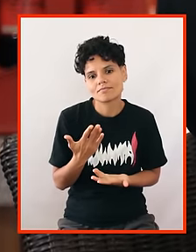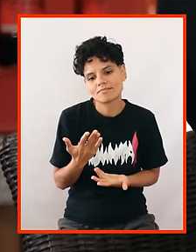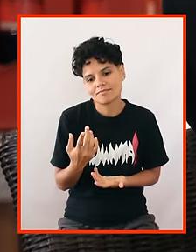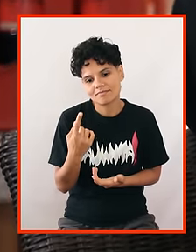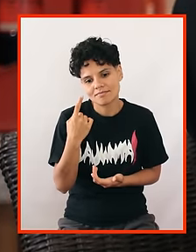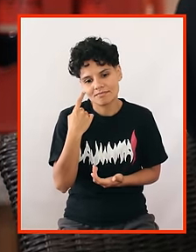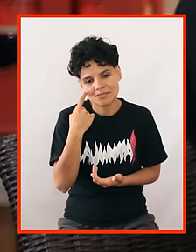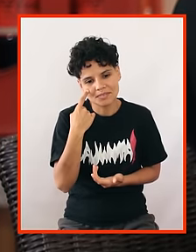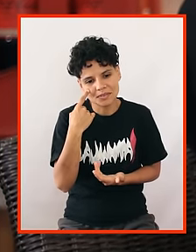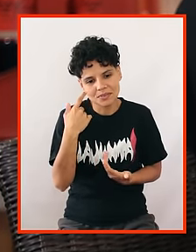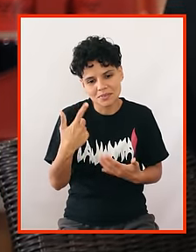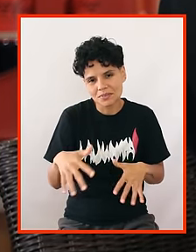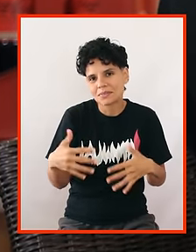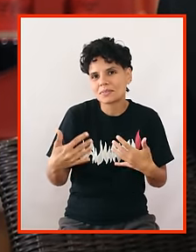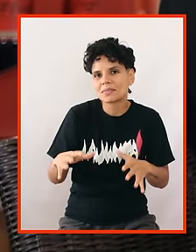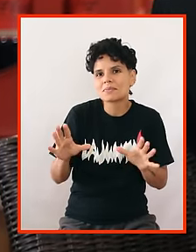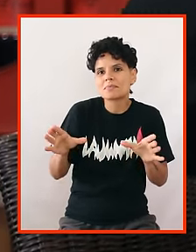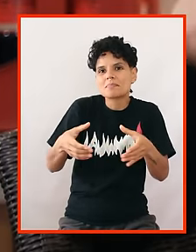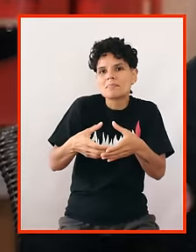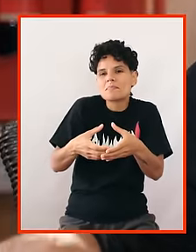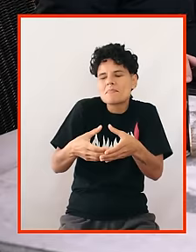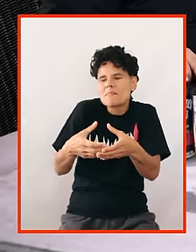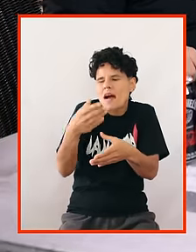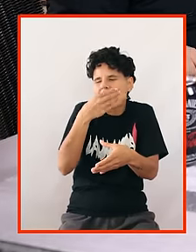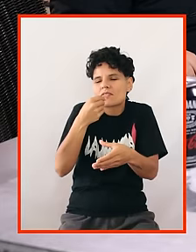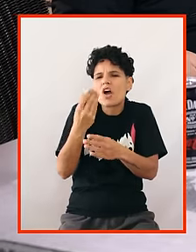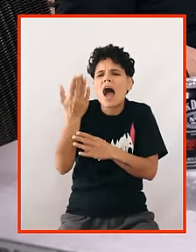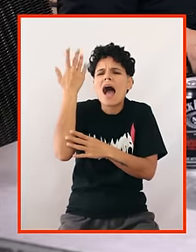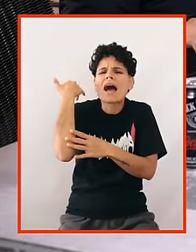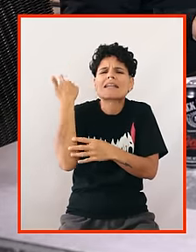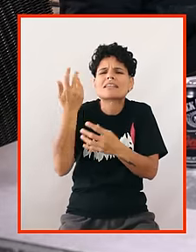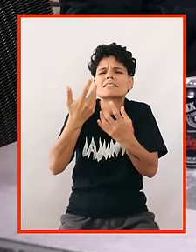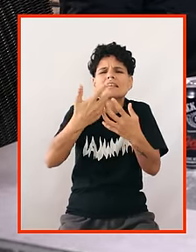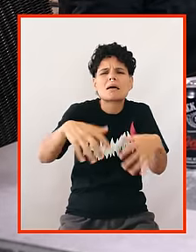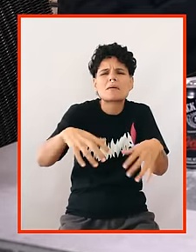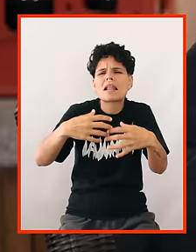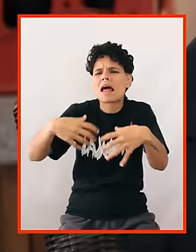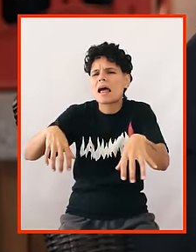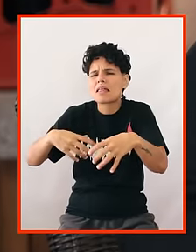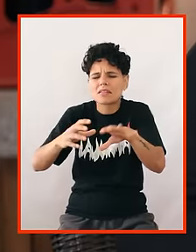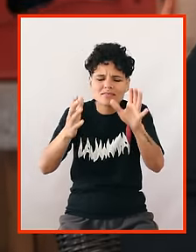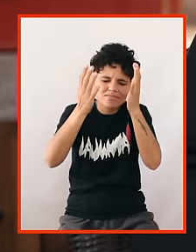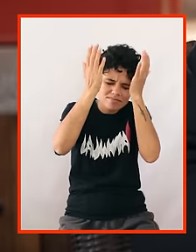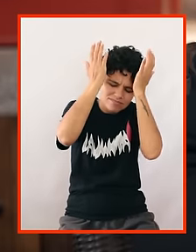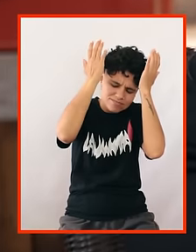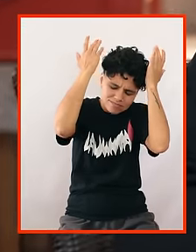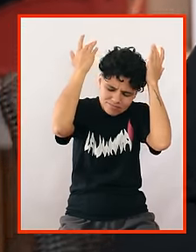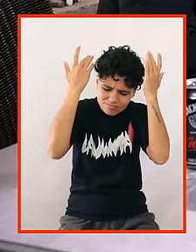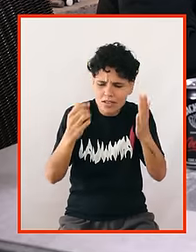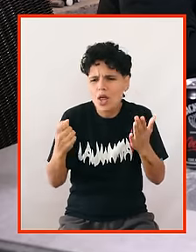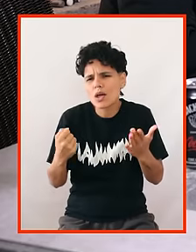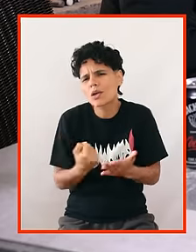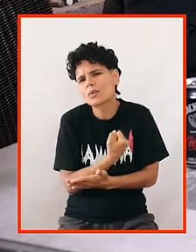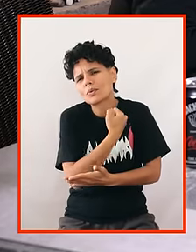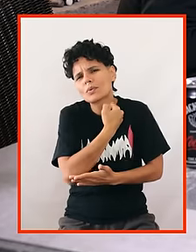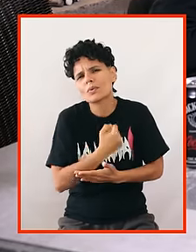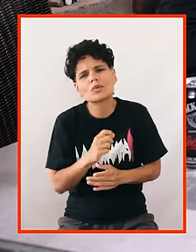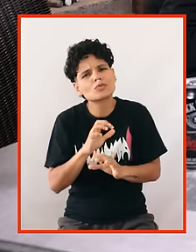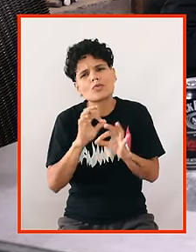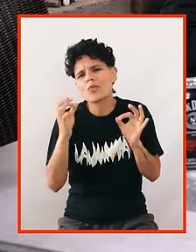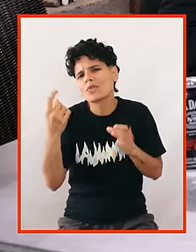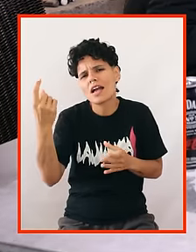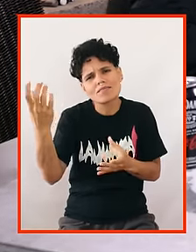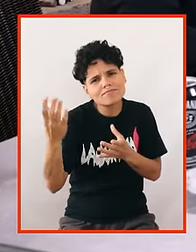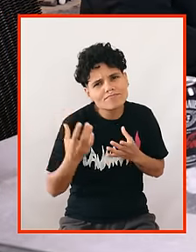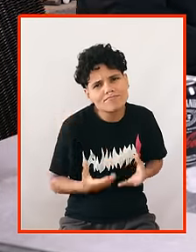Además, qué gran banda nos sacamos. Estábamos tan tristes cuando se separaron. No van a venir nunca a la Junta. Ah,